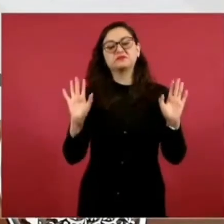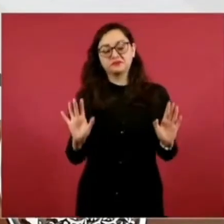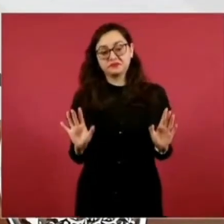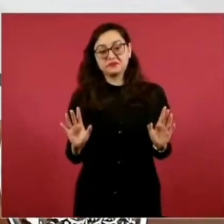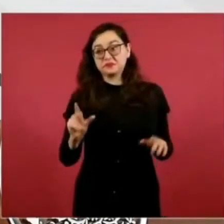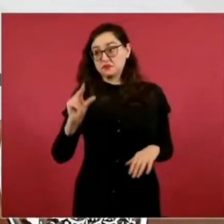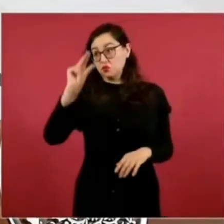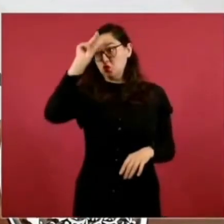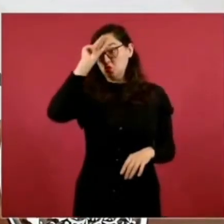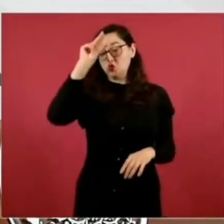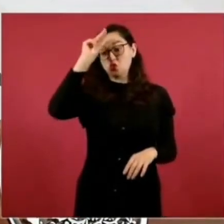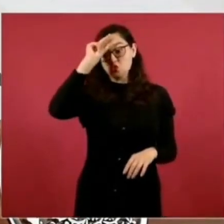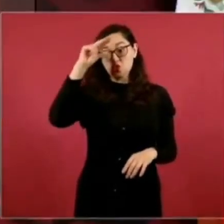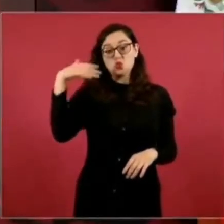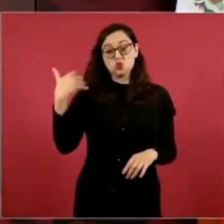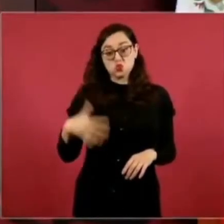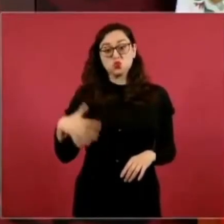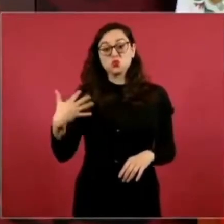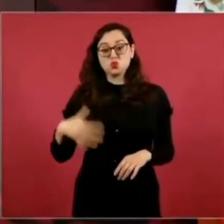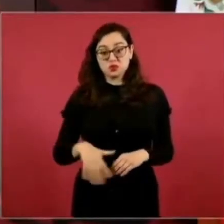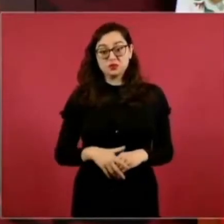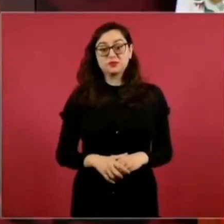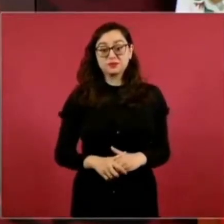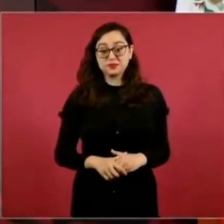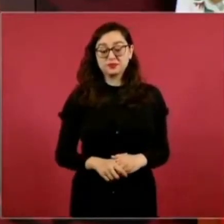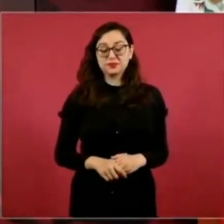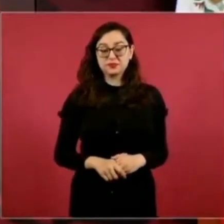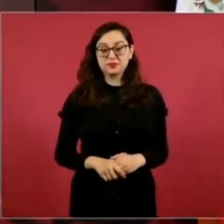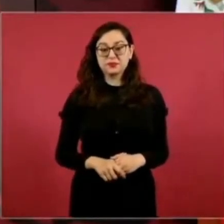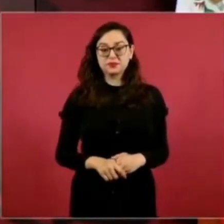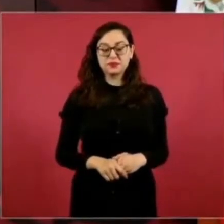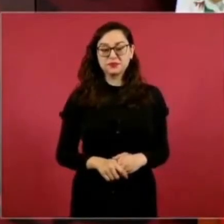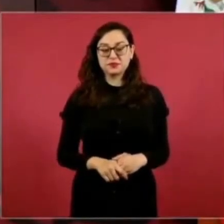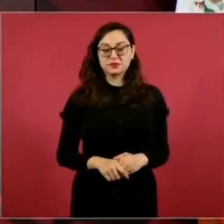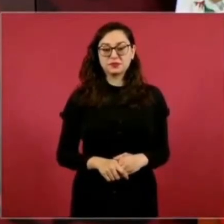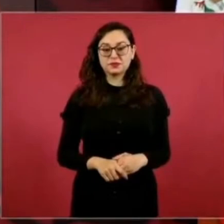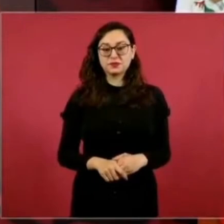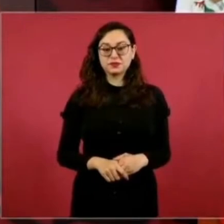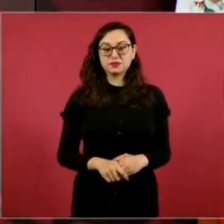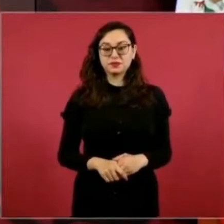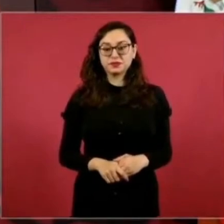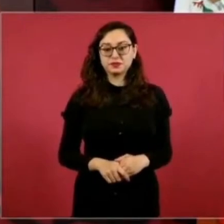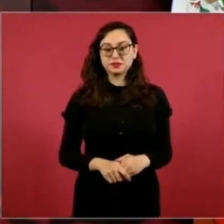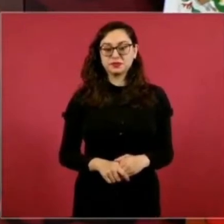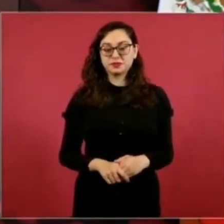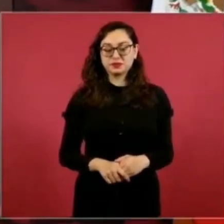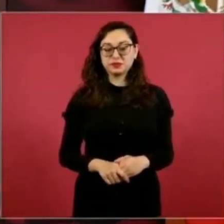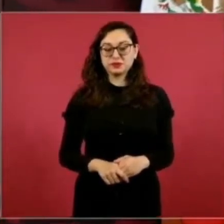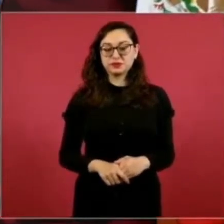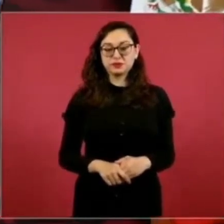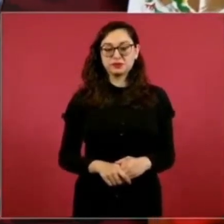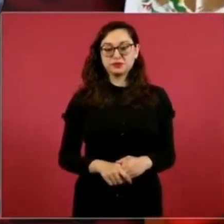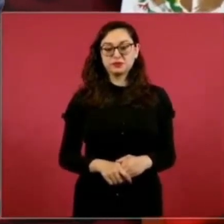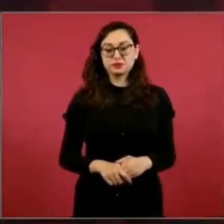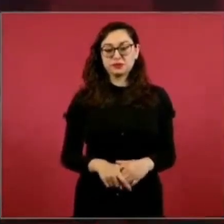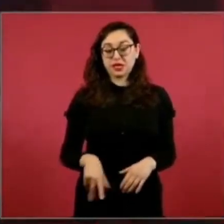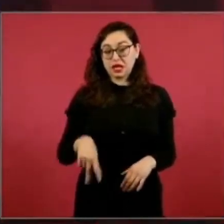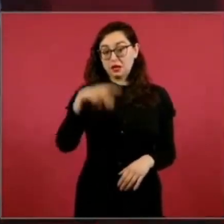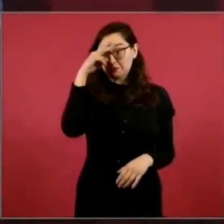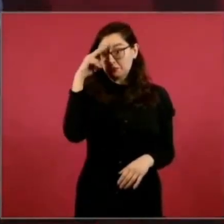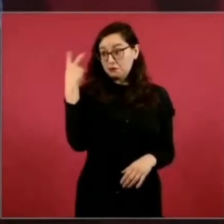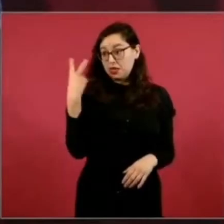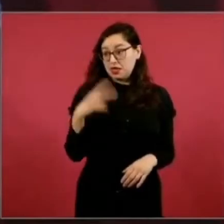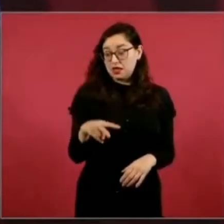sabio y sin duda la mayor riqueza de